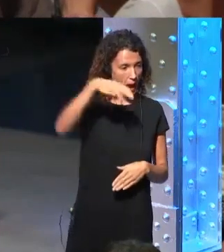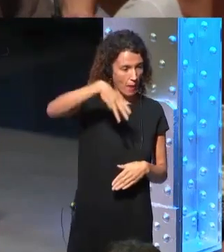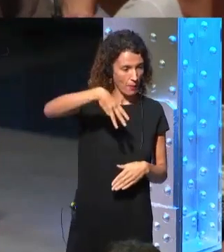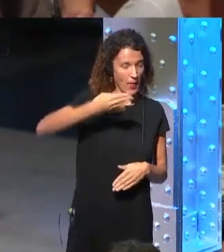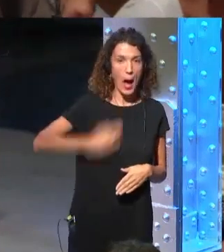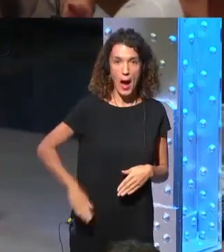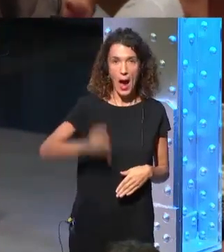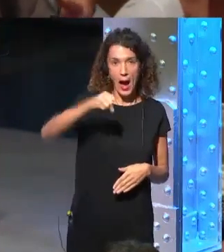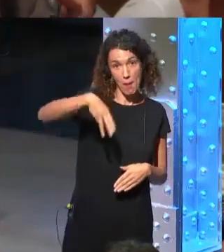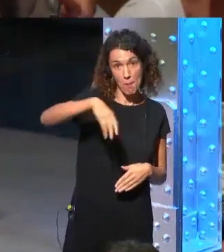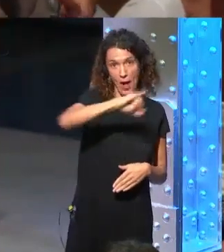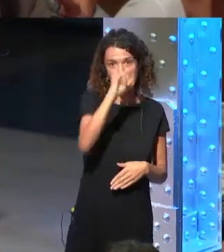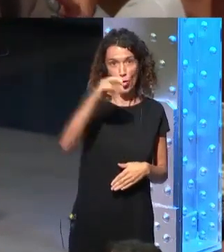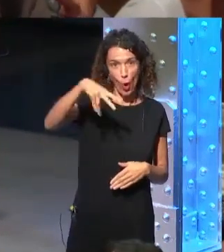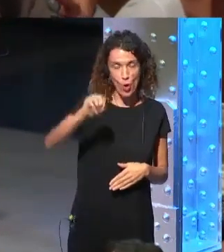como sabemos,